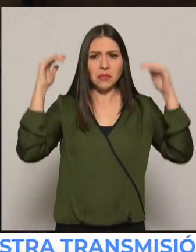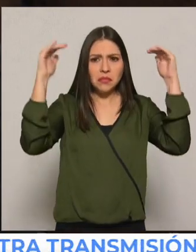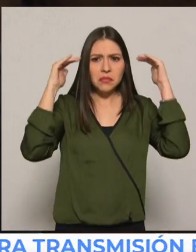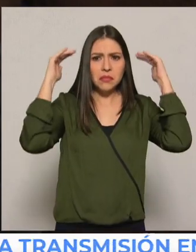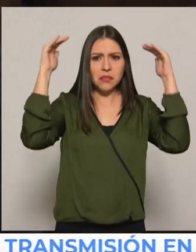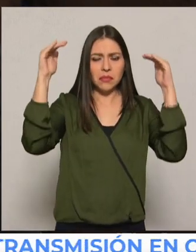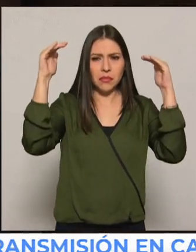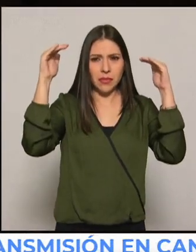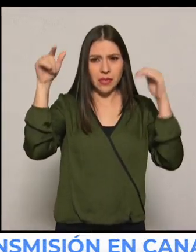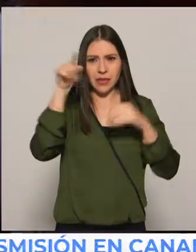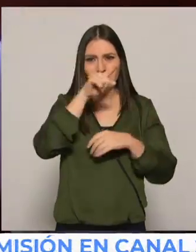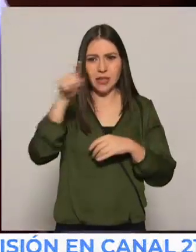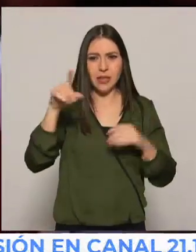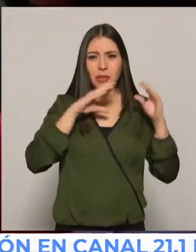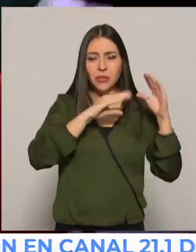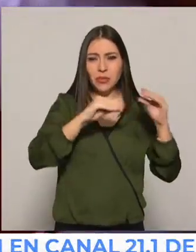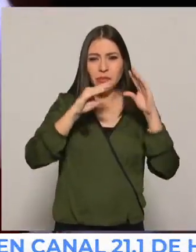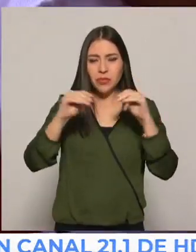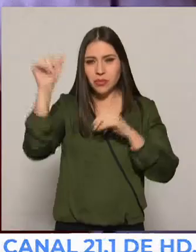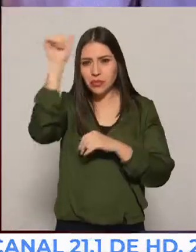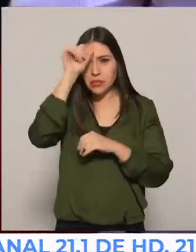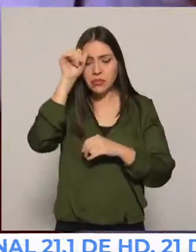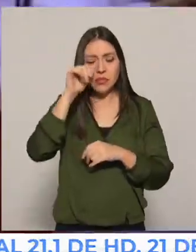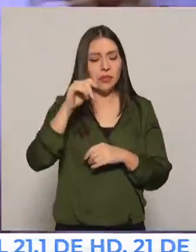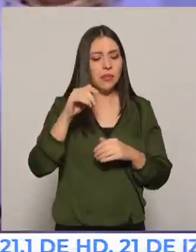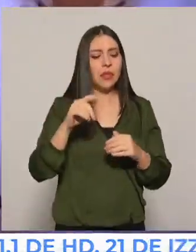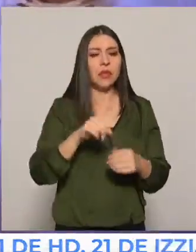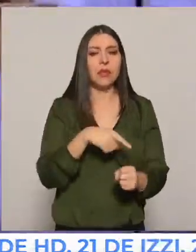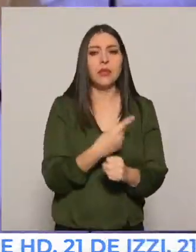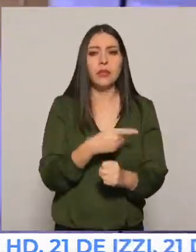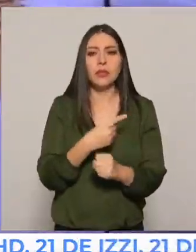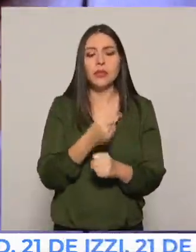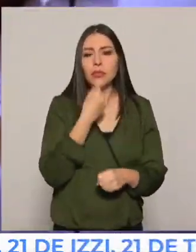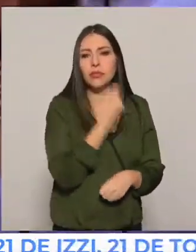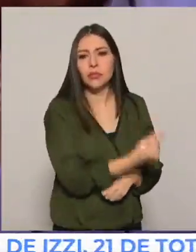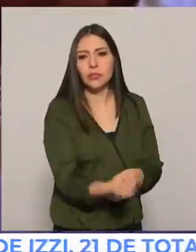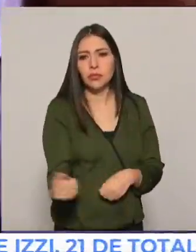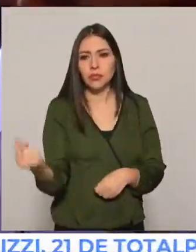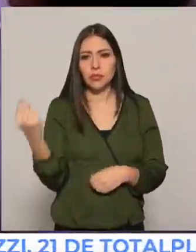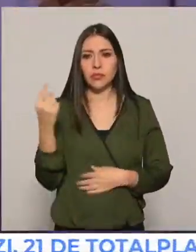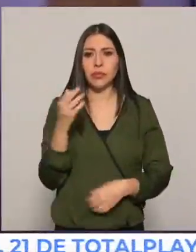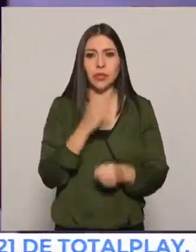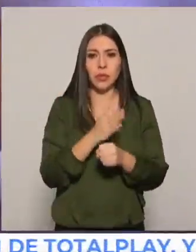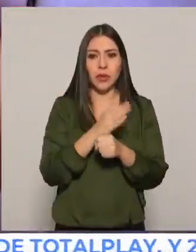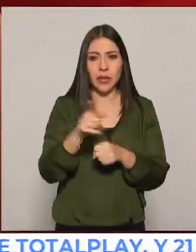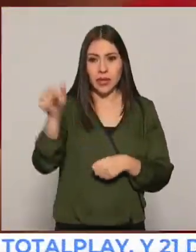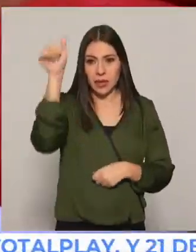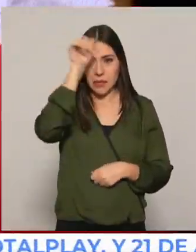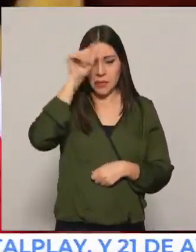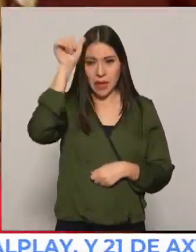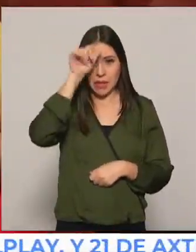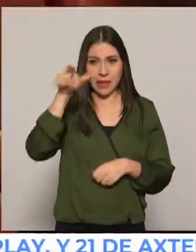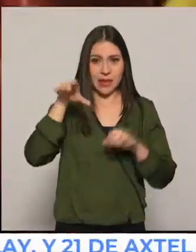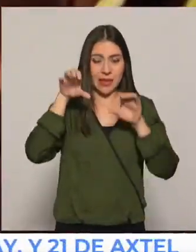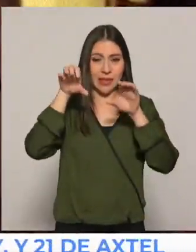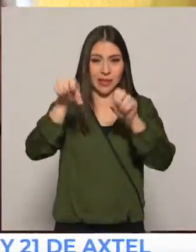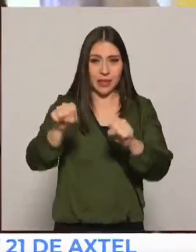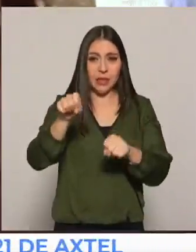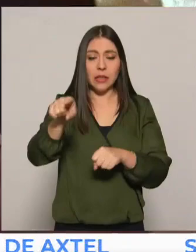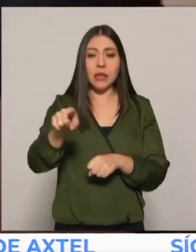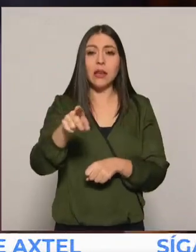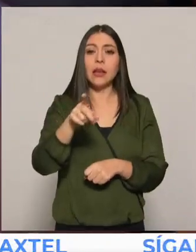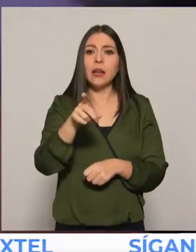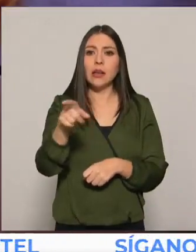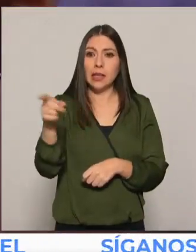nos violaban a los menores. El Padre Meño, hoy preso, su guía espiritual, quien se suponía que debía